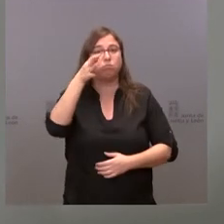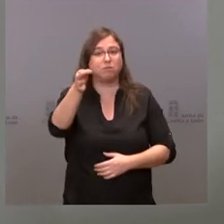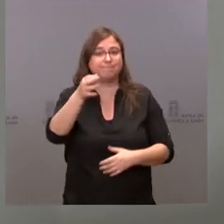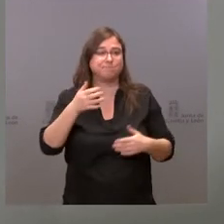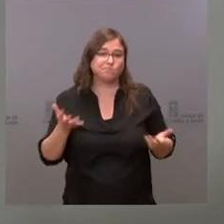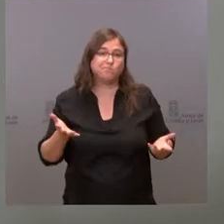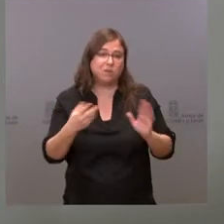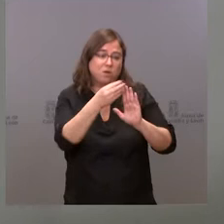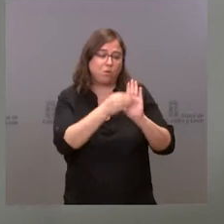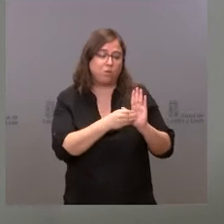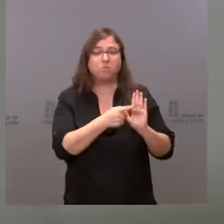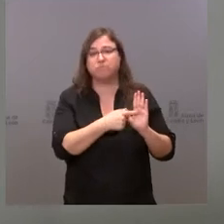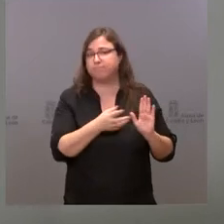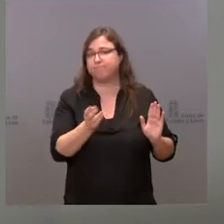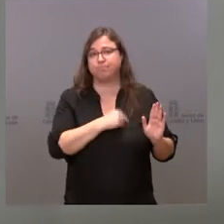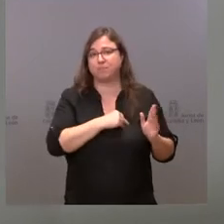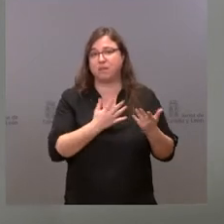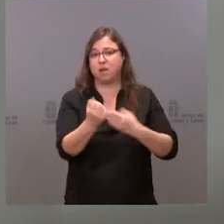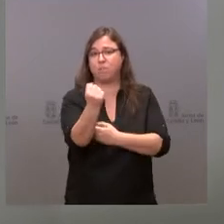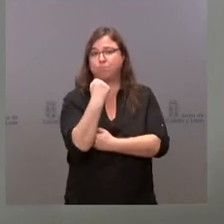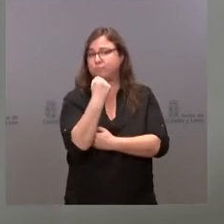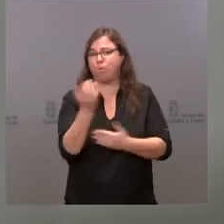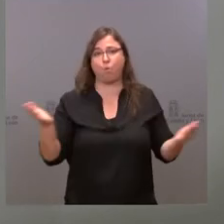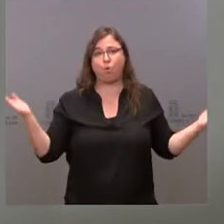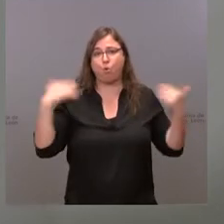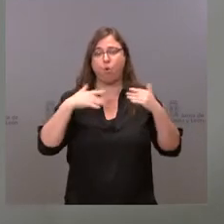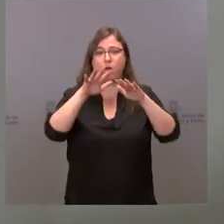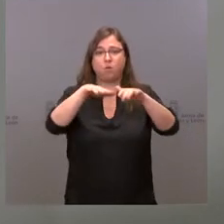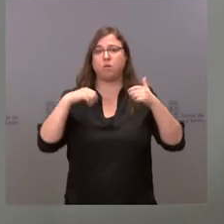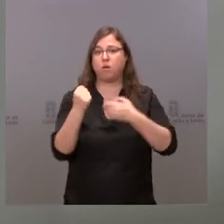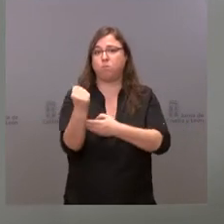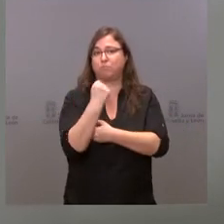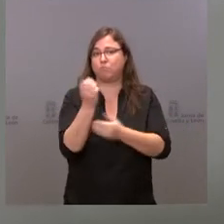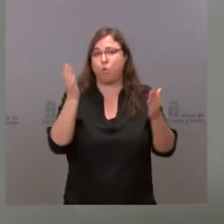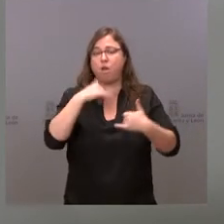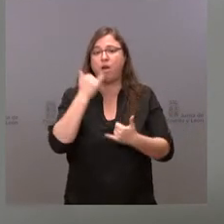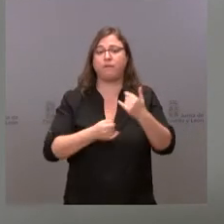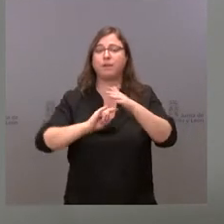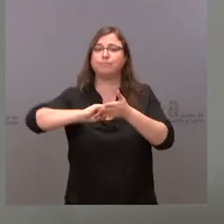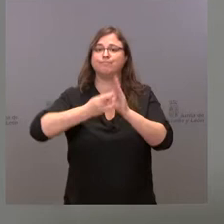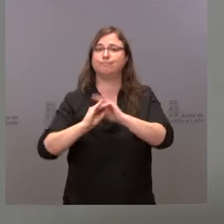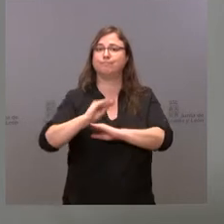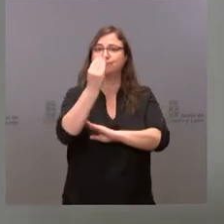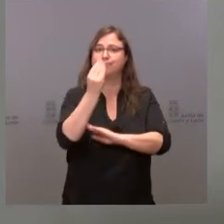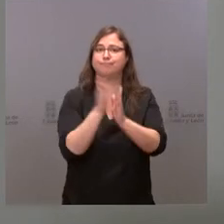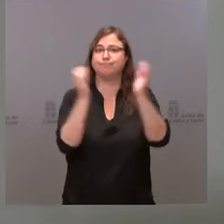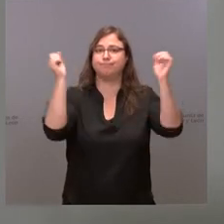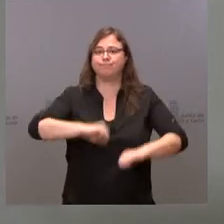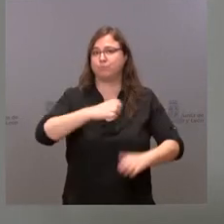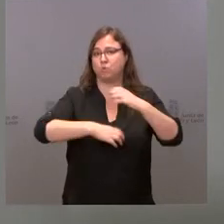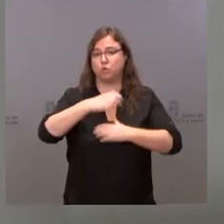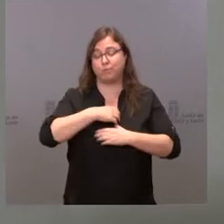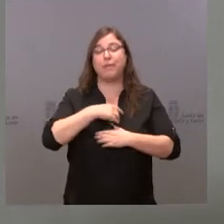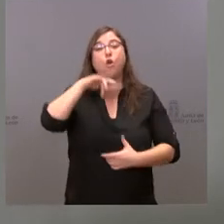no tuvimos el respaldo parlamentario y el apoyo parlamentario para haber hecho posible sacar adelante ese proyecto de presupuestos y aprobamos bien la